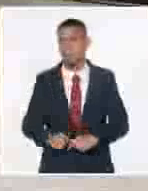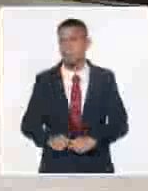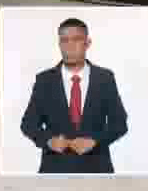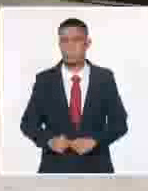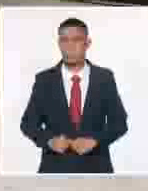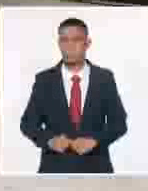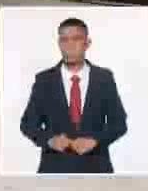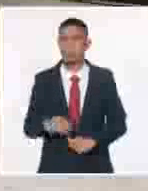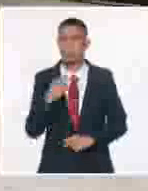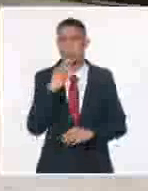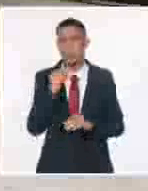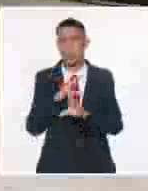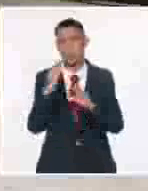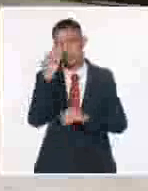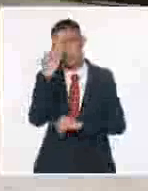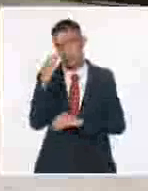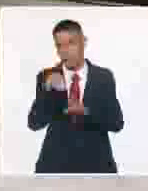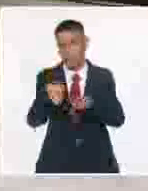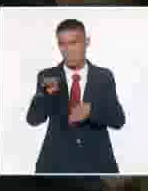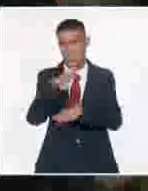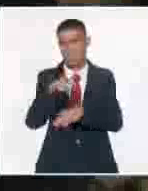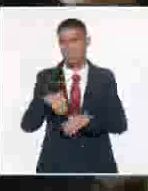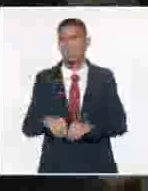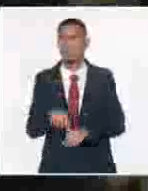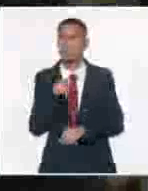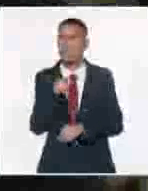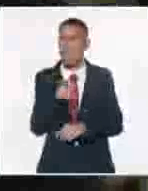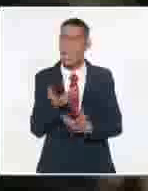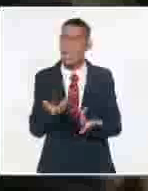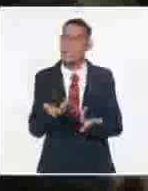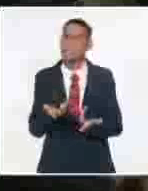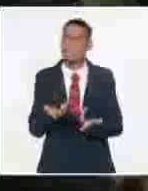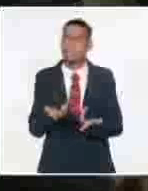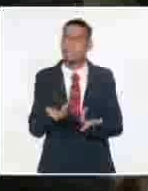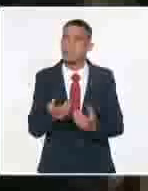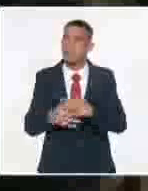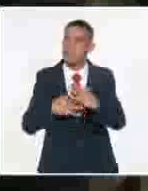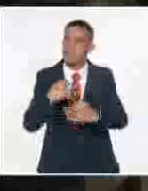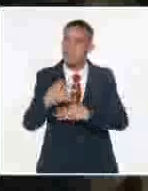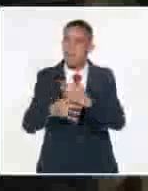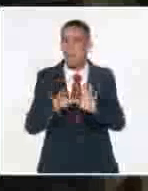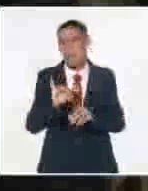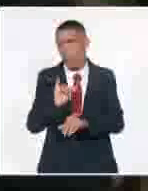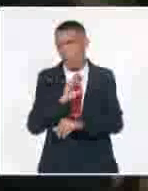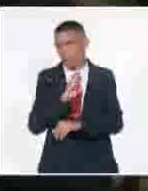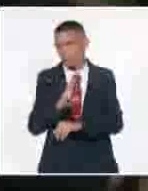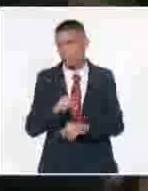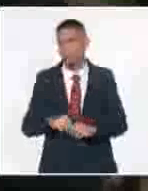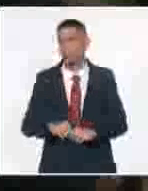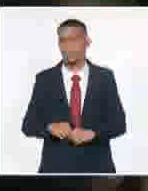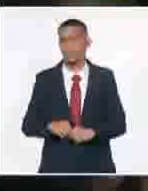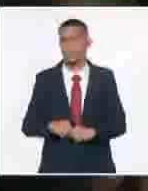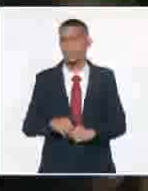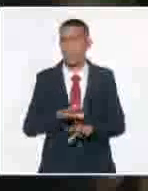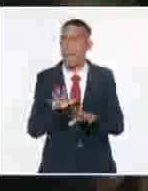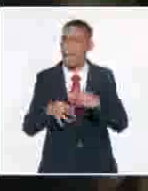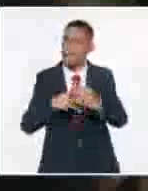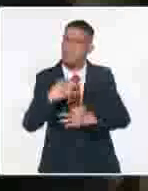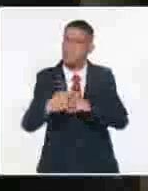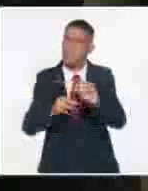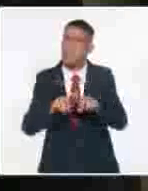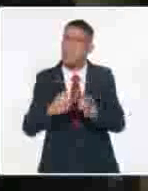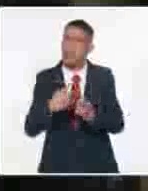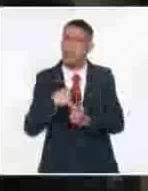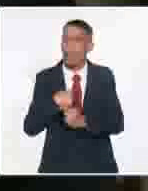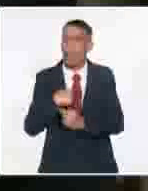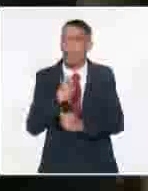Buenos días, gracias, ministro. Usted, de cierta manera, ya lo ha respondido, pero sería bueno que